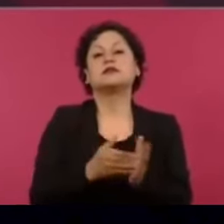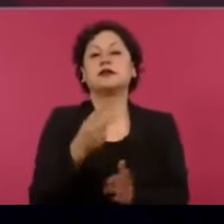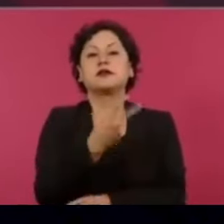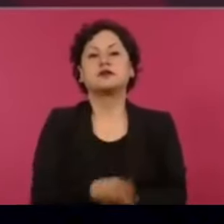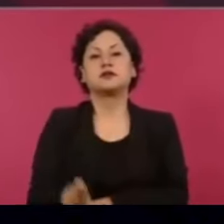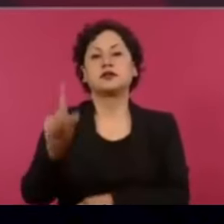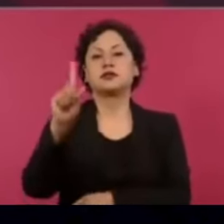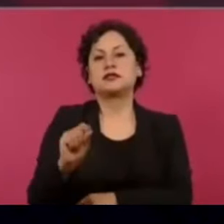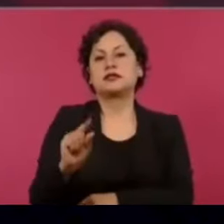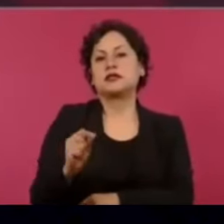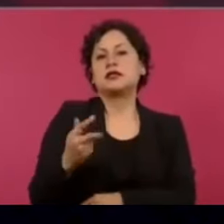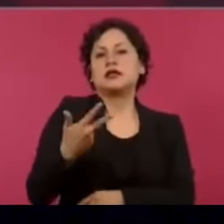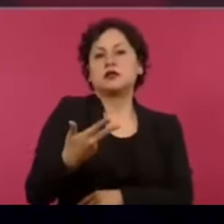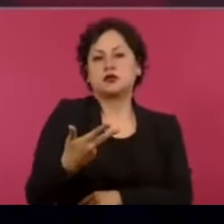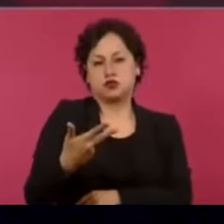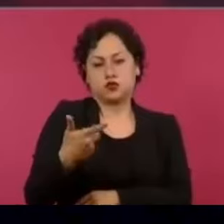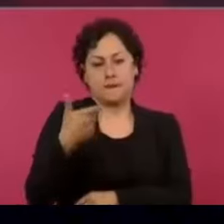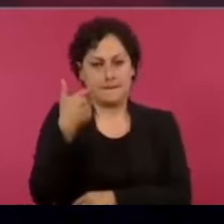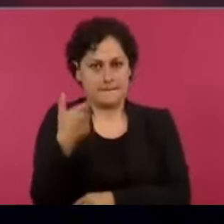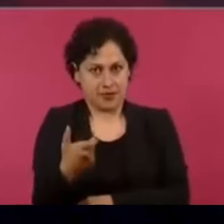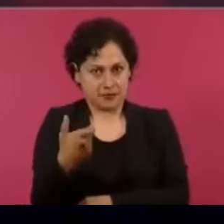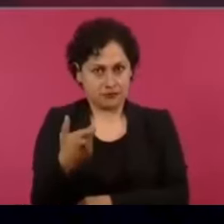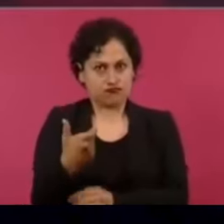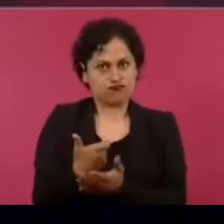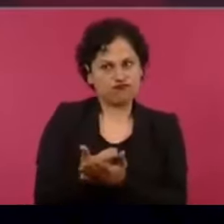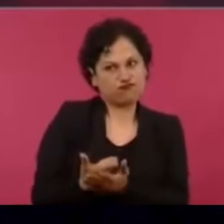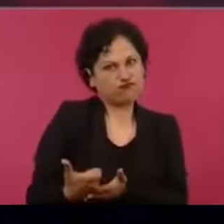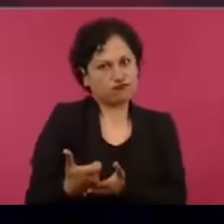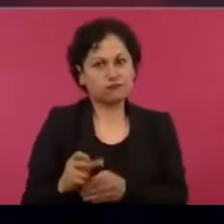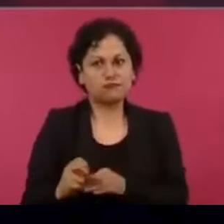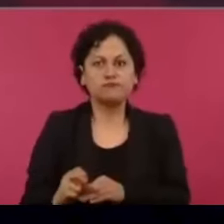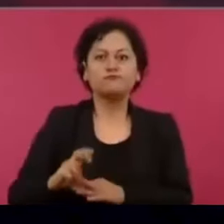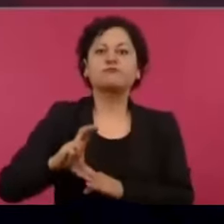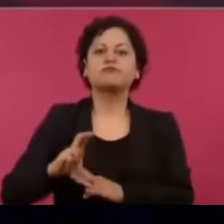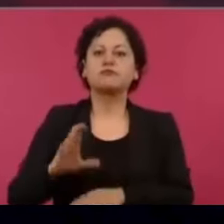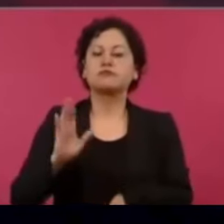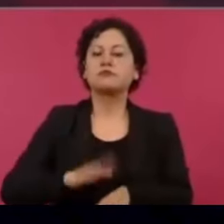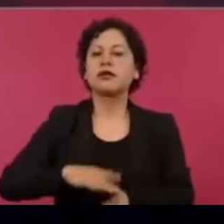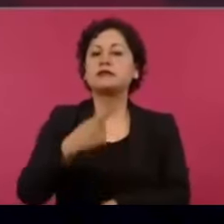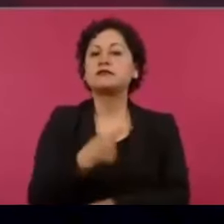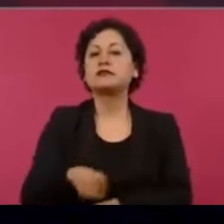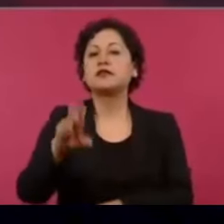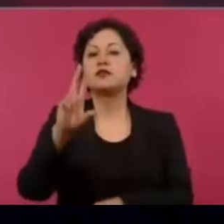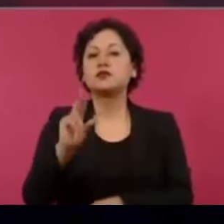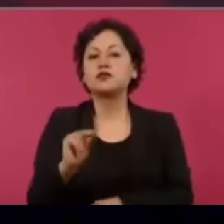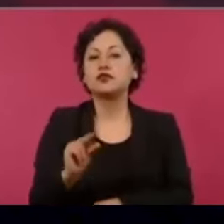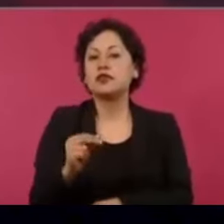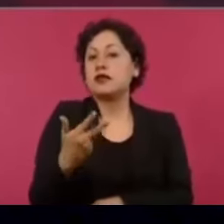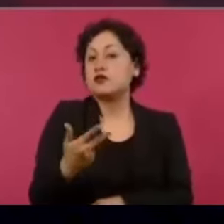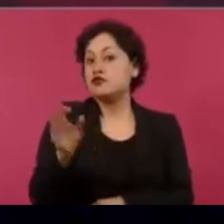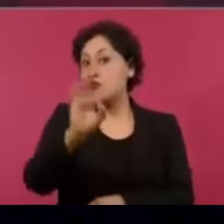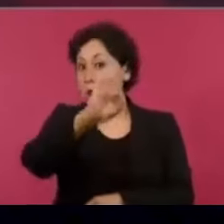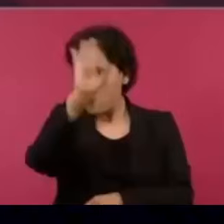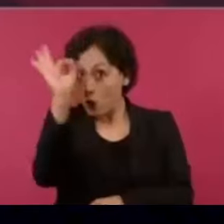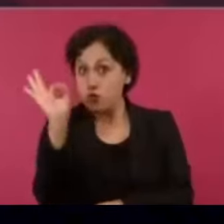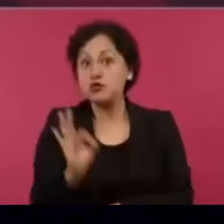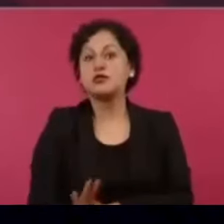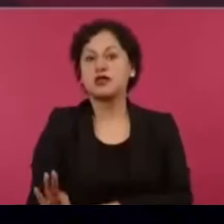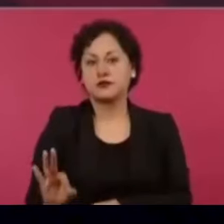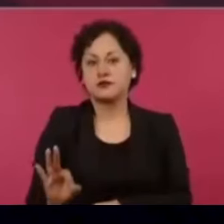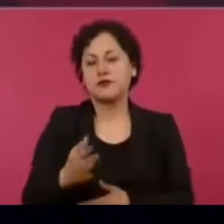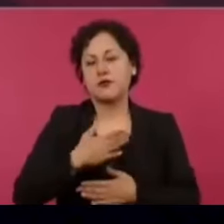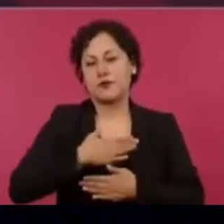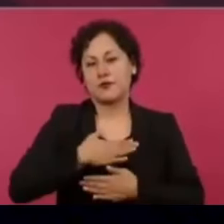17278 pesos un incremento de 188 por durante